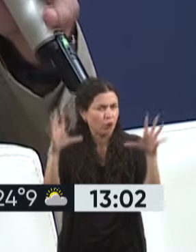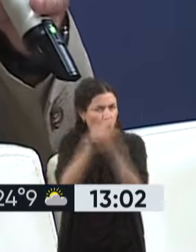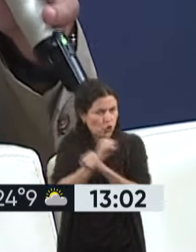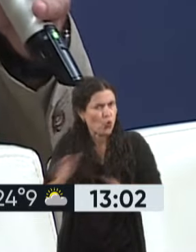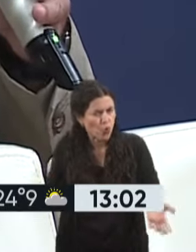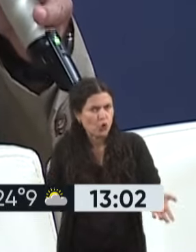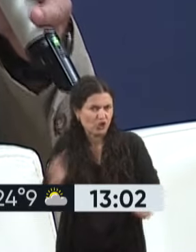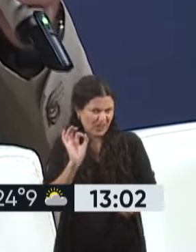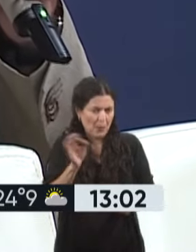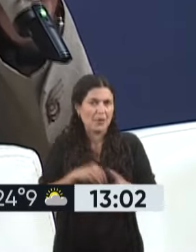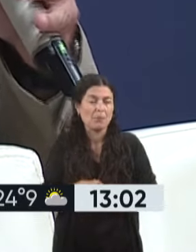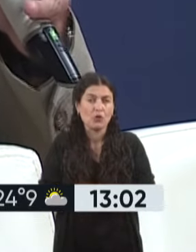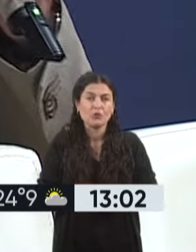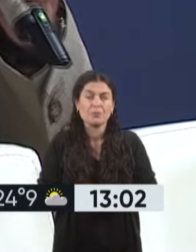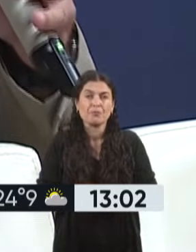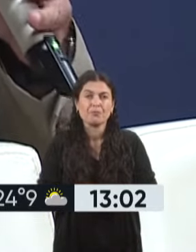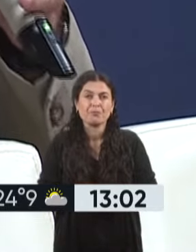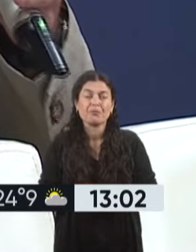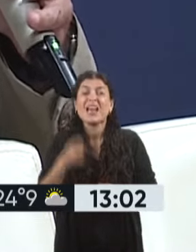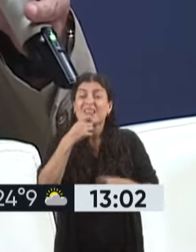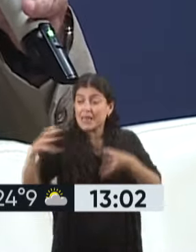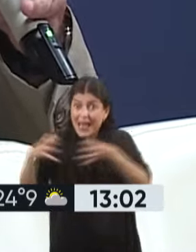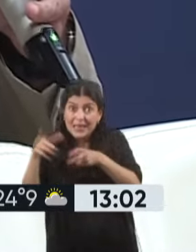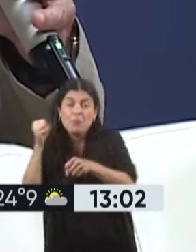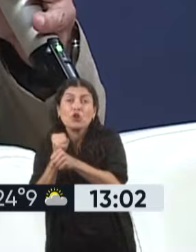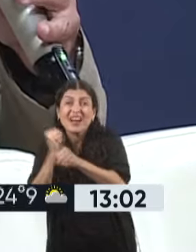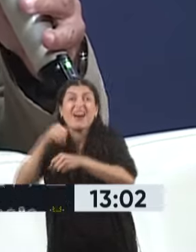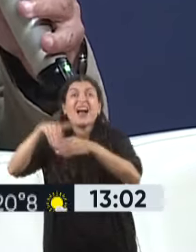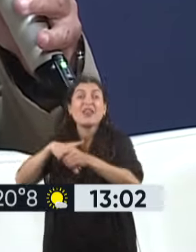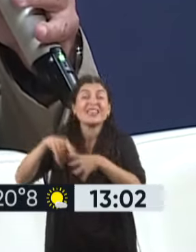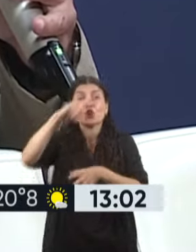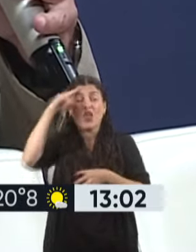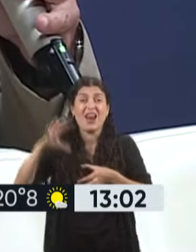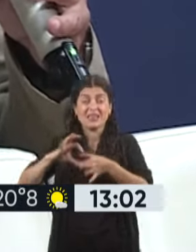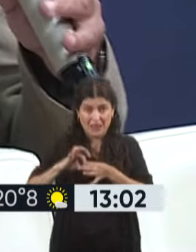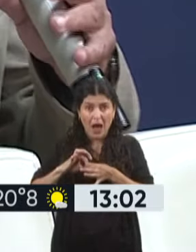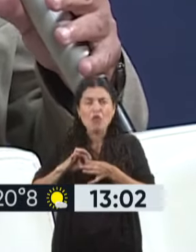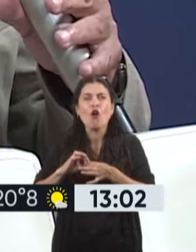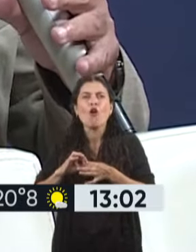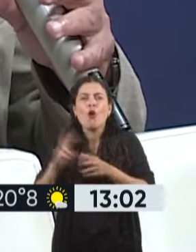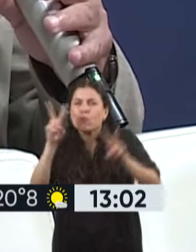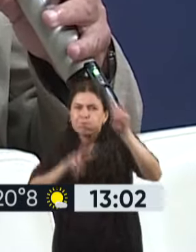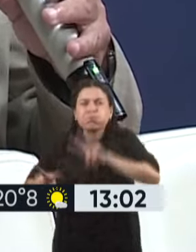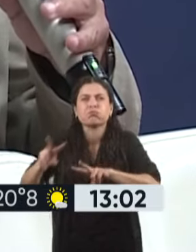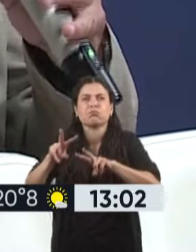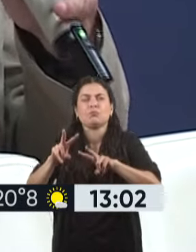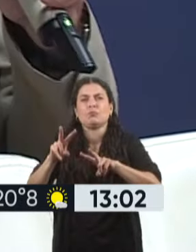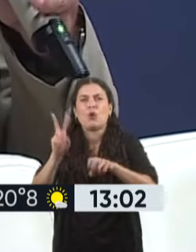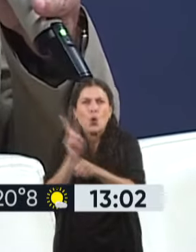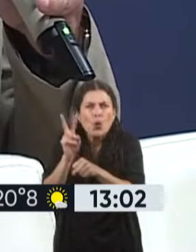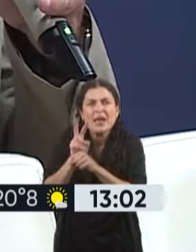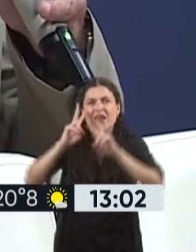bien podría los elementos de inteligencia del Estado, en cuanto a todo el tiempo que